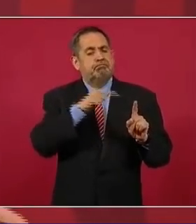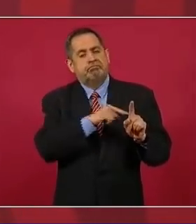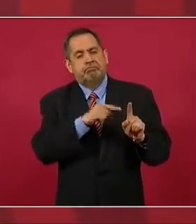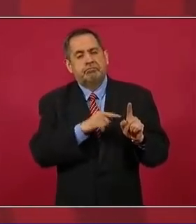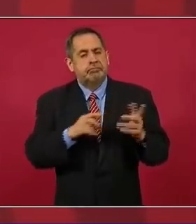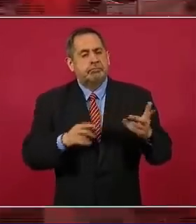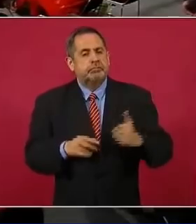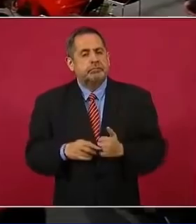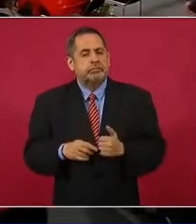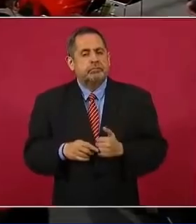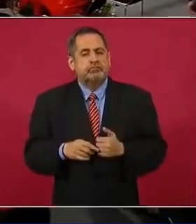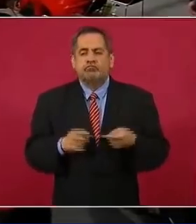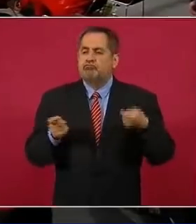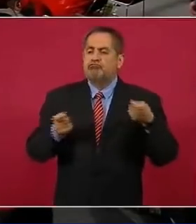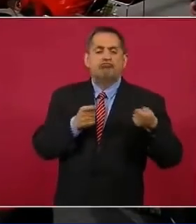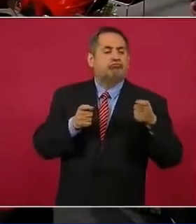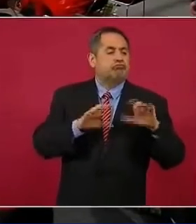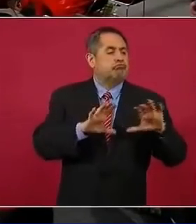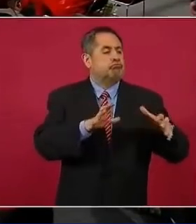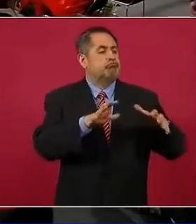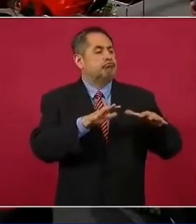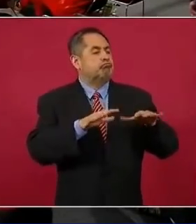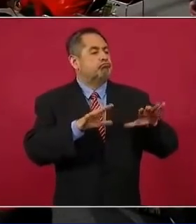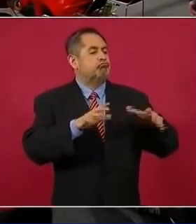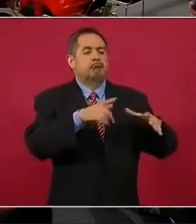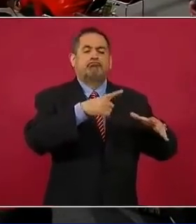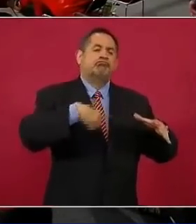de todo el grupo